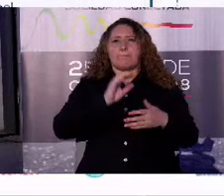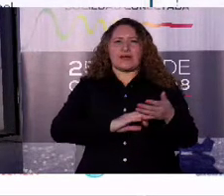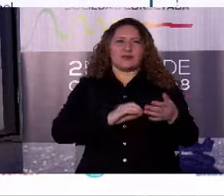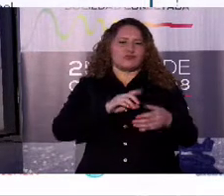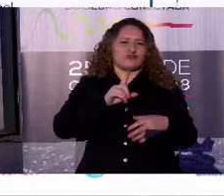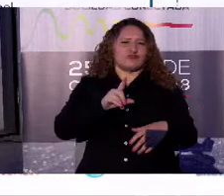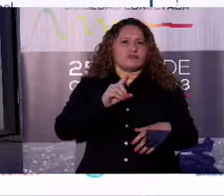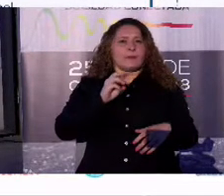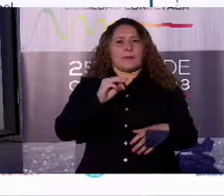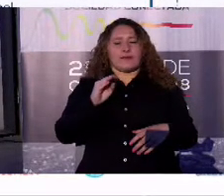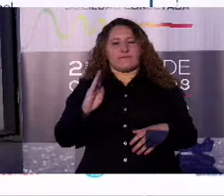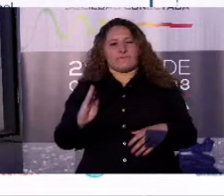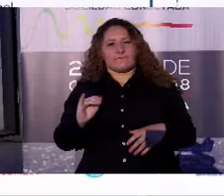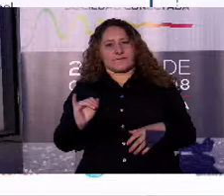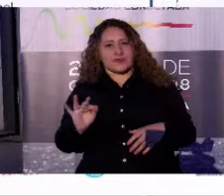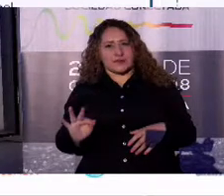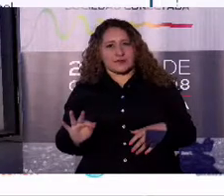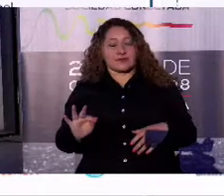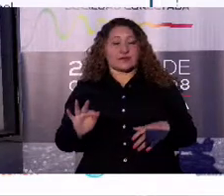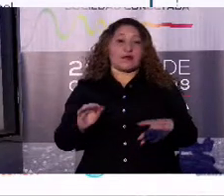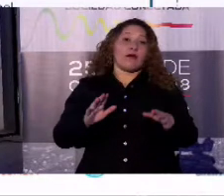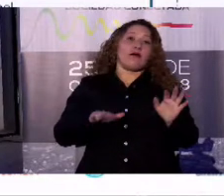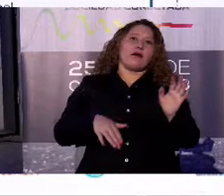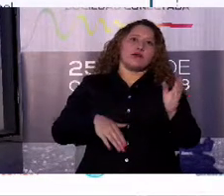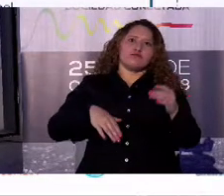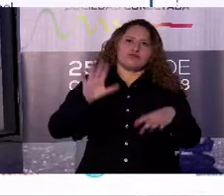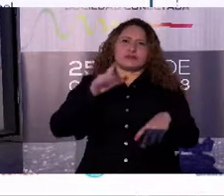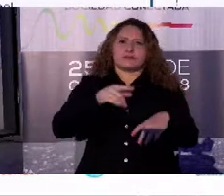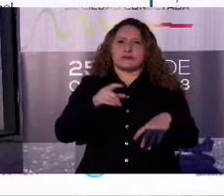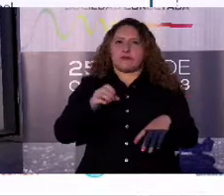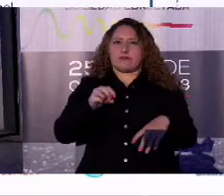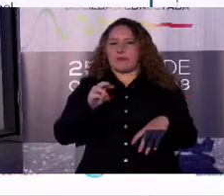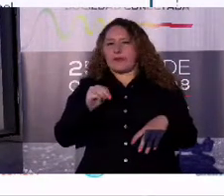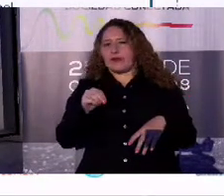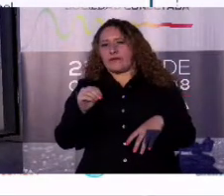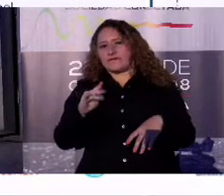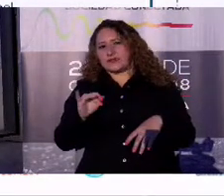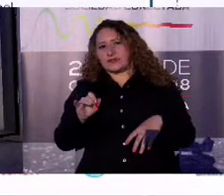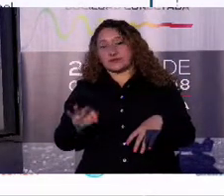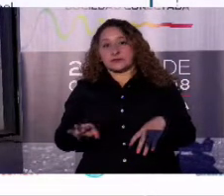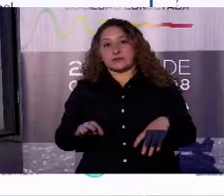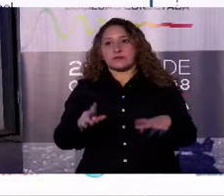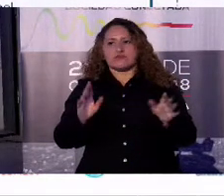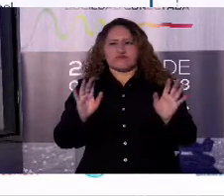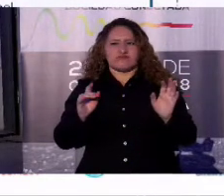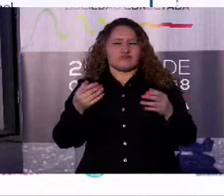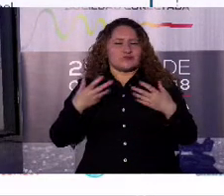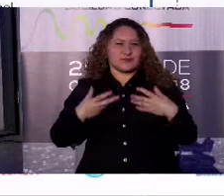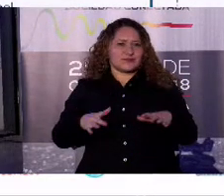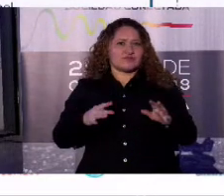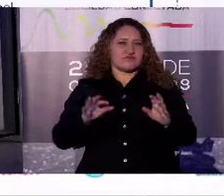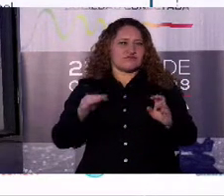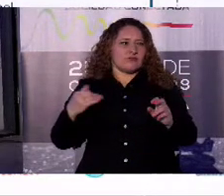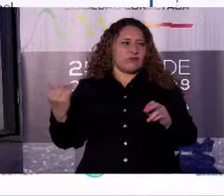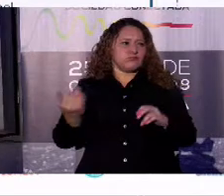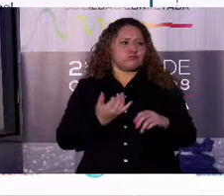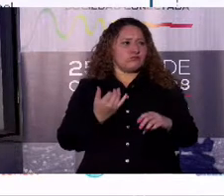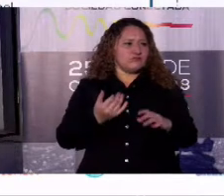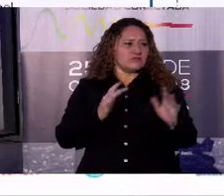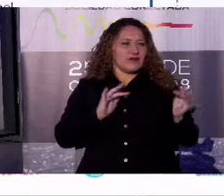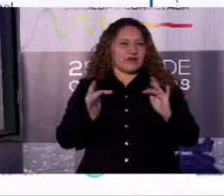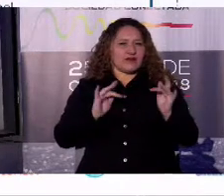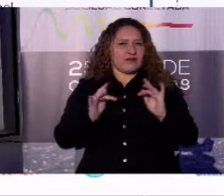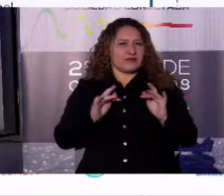hasta realidad virtual que pueden llegar a tener requerir hasta 100 megabits, ¿no? Y eso en cualquier parte, hablando de unas redes